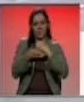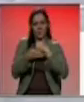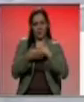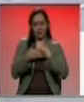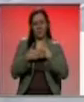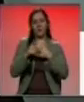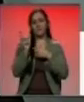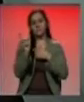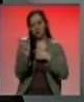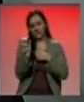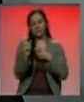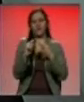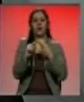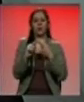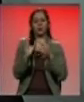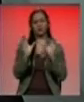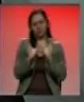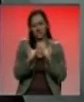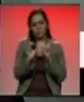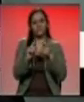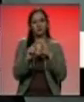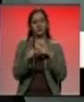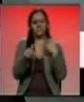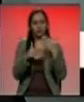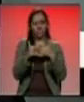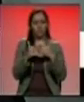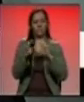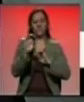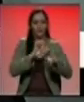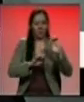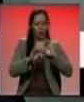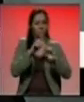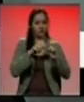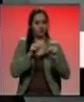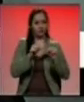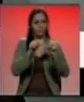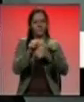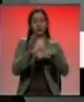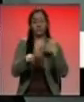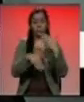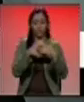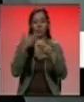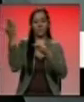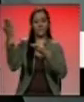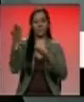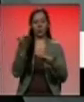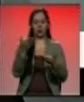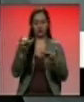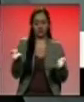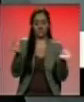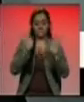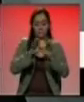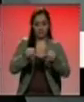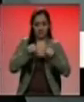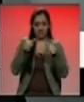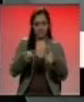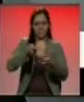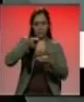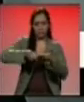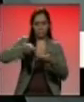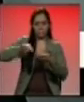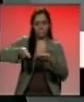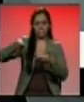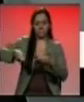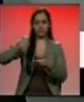mesas de votación. Son elaborados y fabricados con la mejor calidad. Algunos son importados como sellos Voltante, sellos